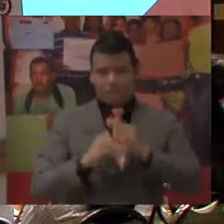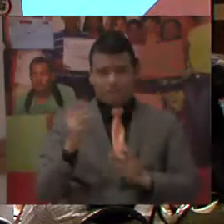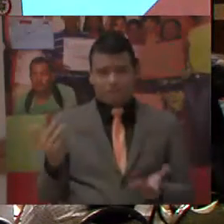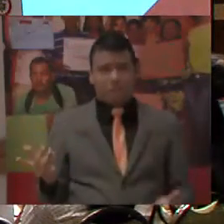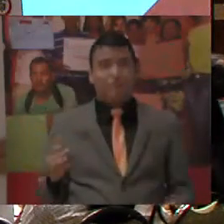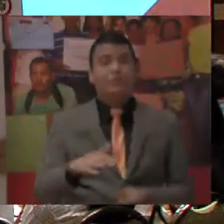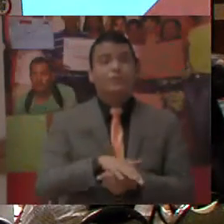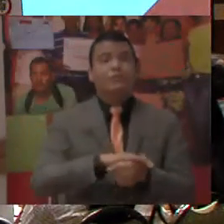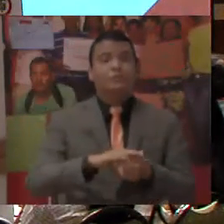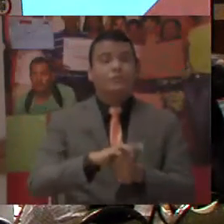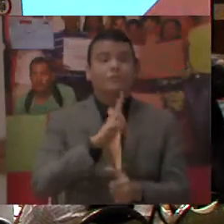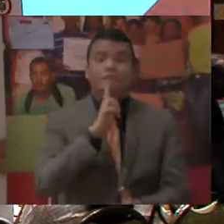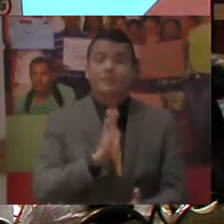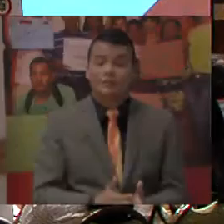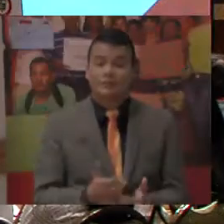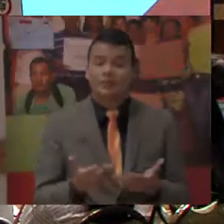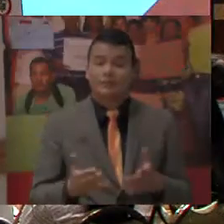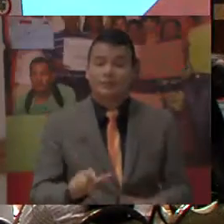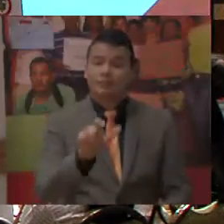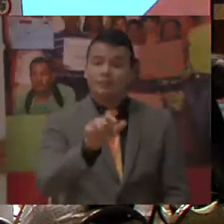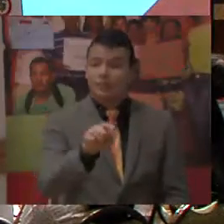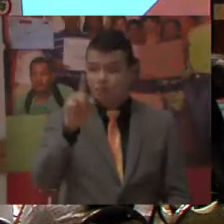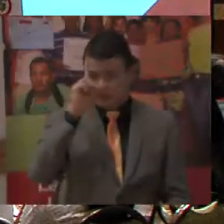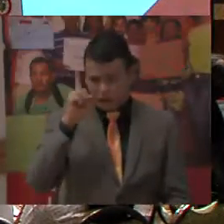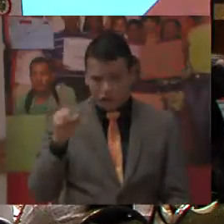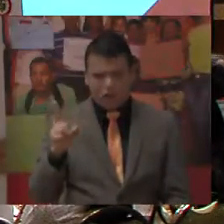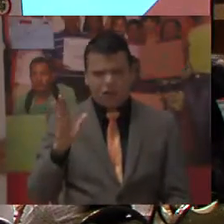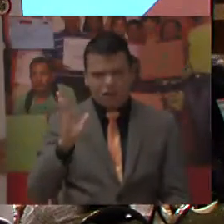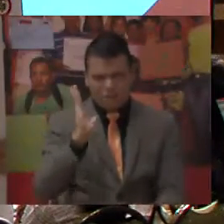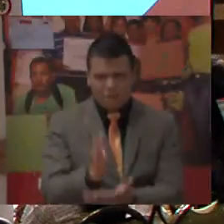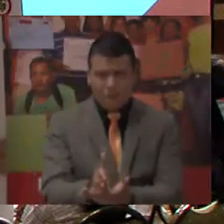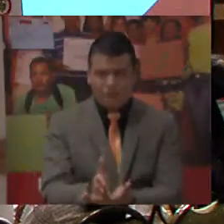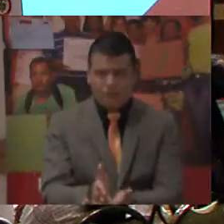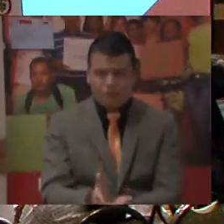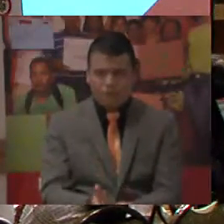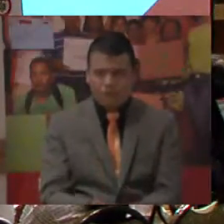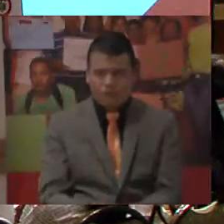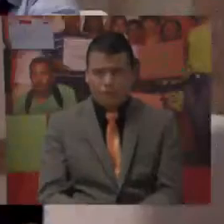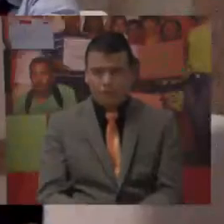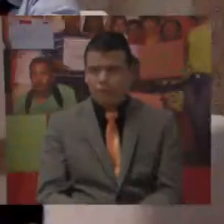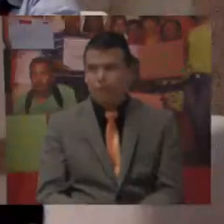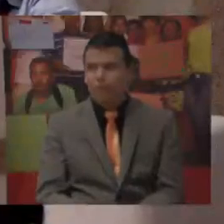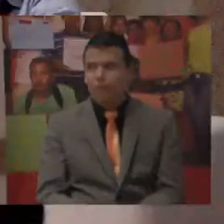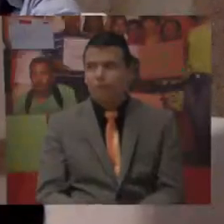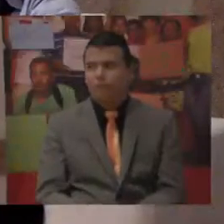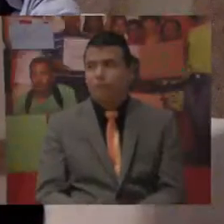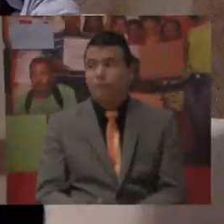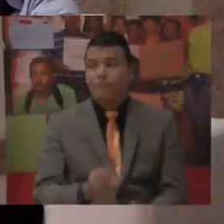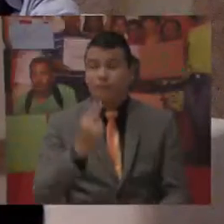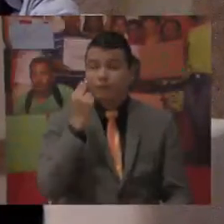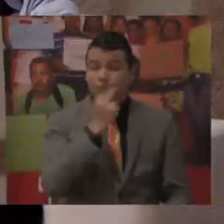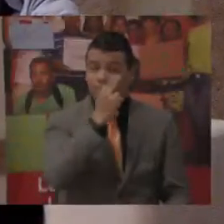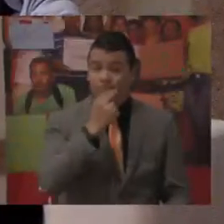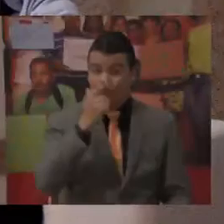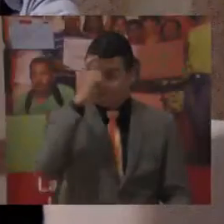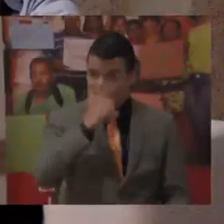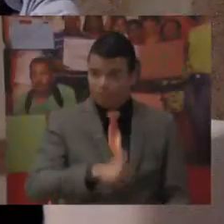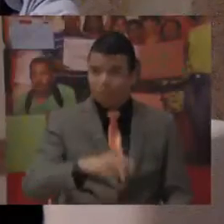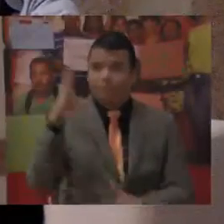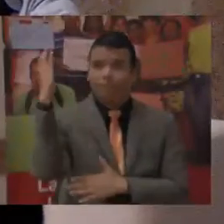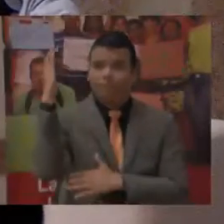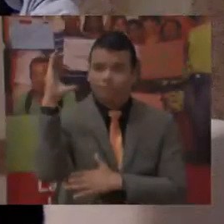que no le deseo a ningún ser humano ninguna de ellas, es que tengo un gran compromiso con el